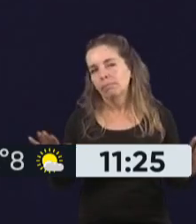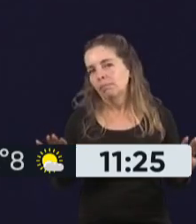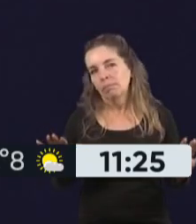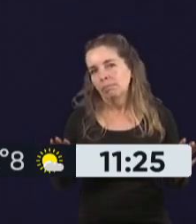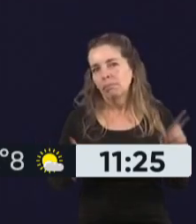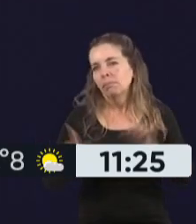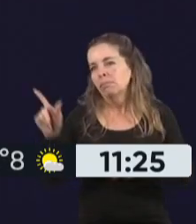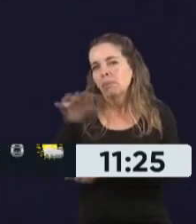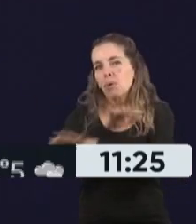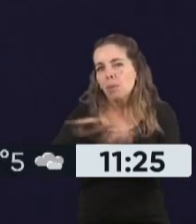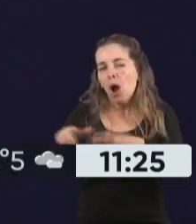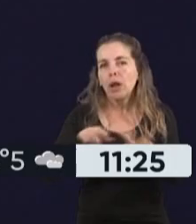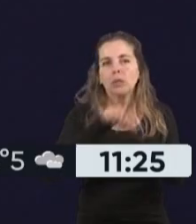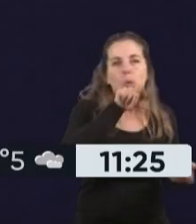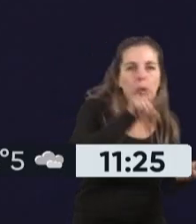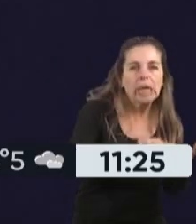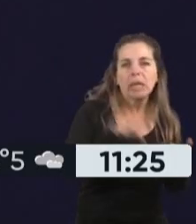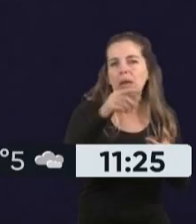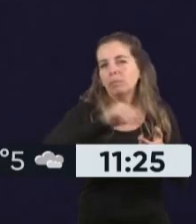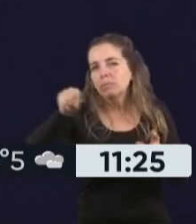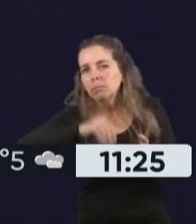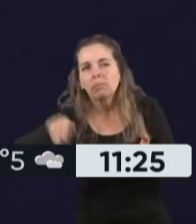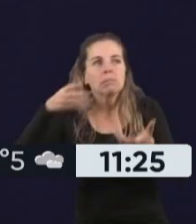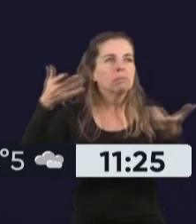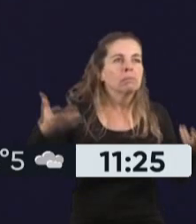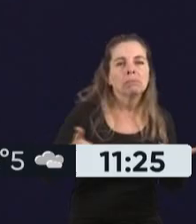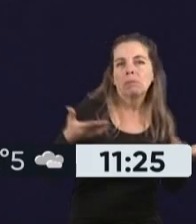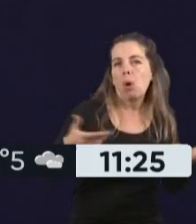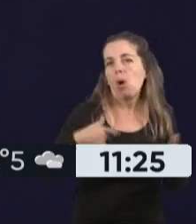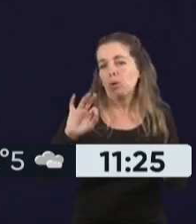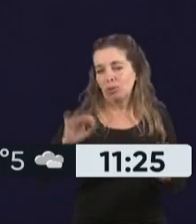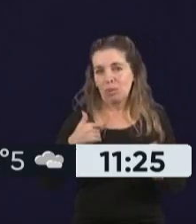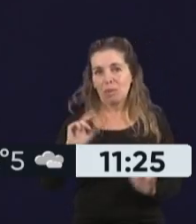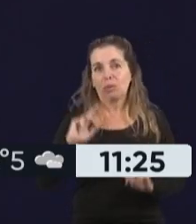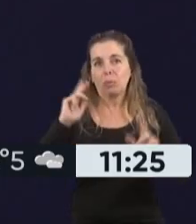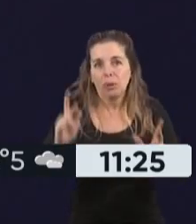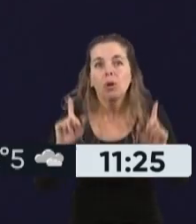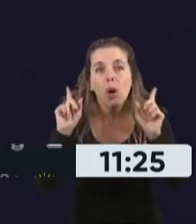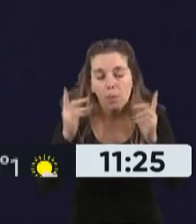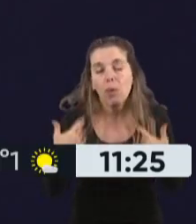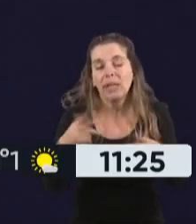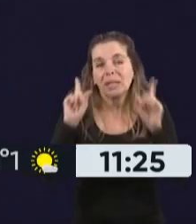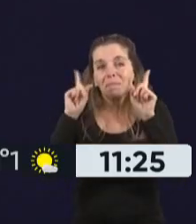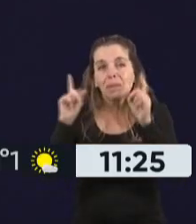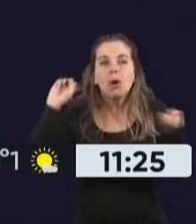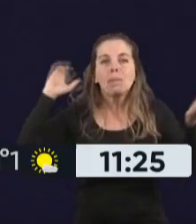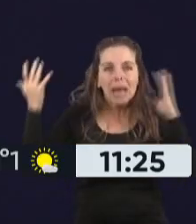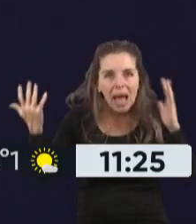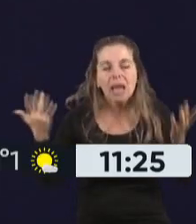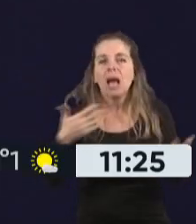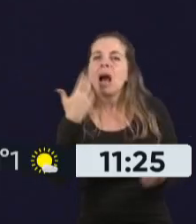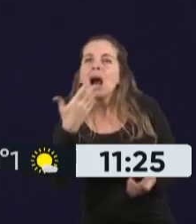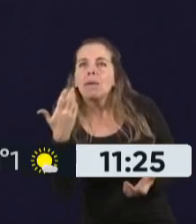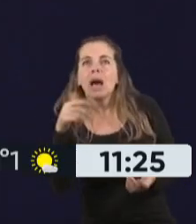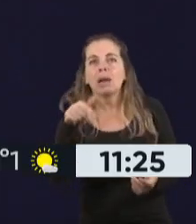que puedan tener tweets o que pueda tener alguna declaración como la que te puedo hacer yo o como la que puede volver a hacer el presidente de Argentina